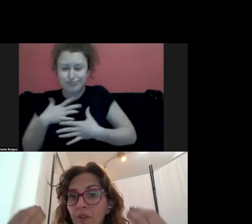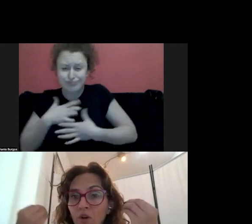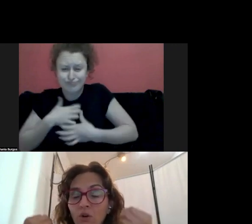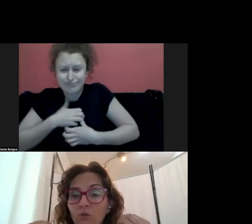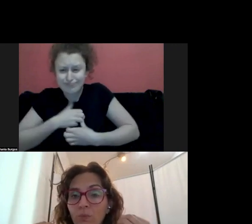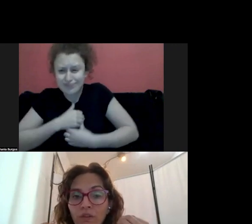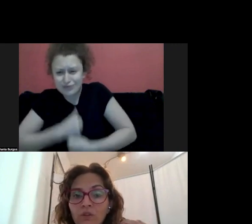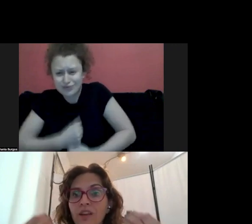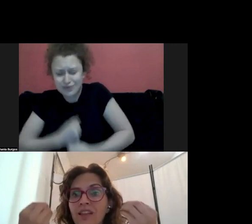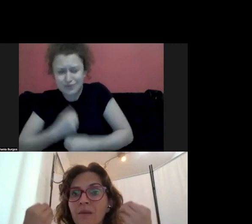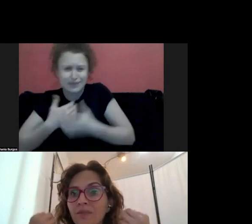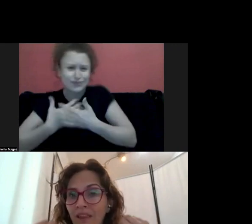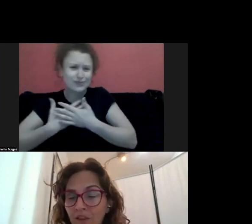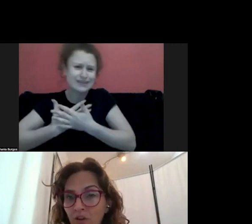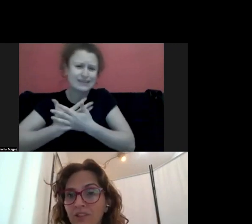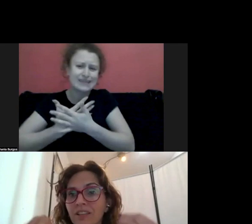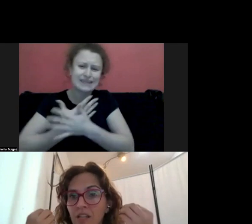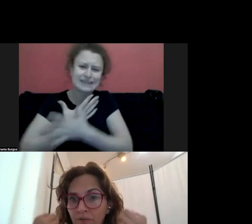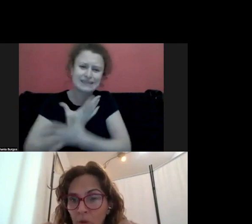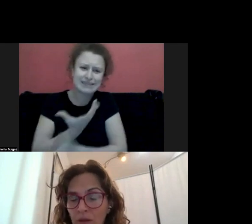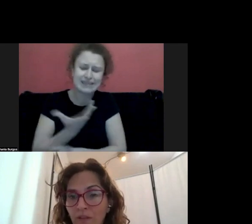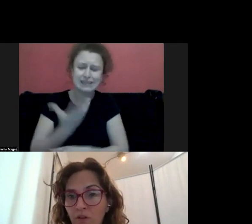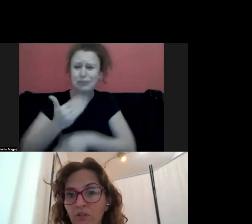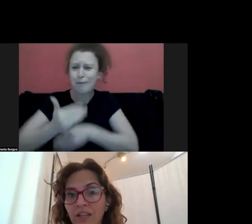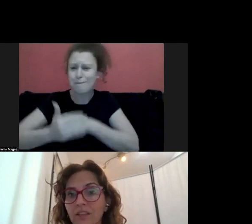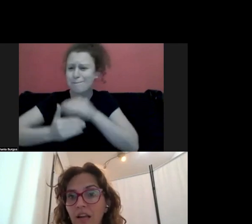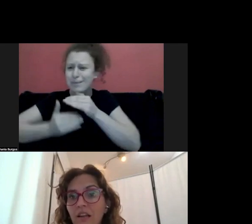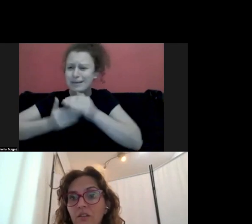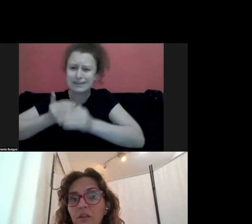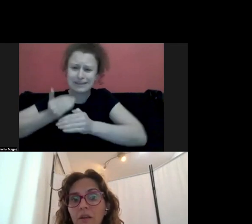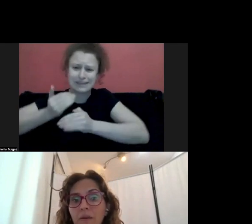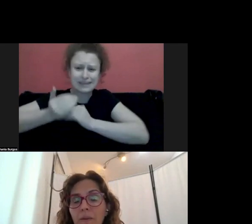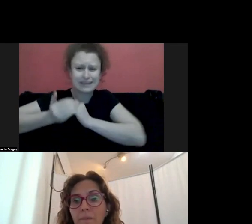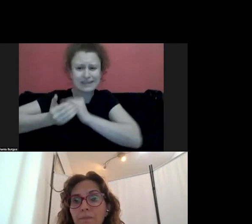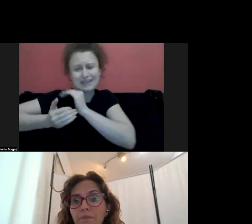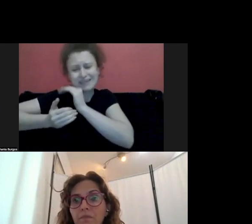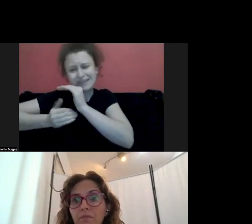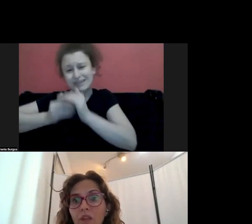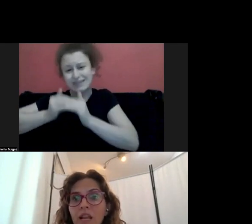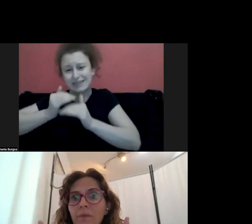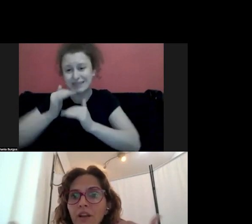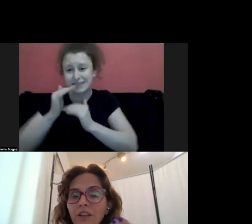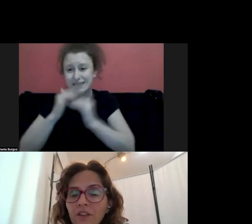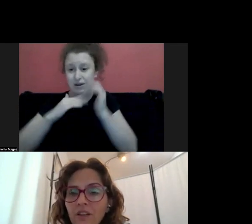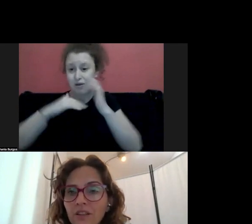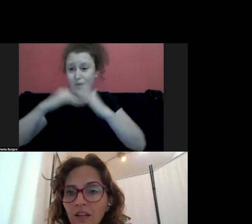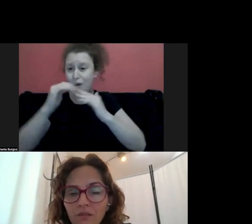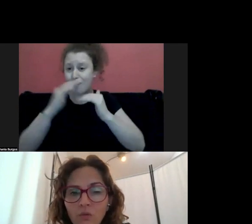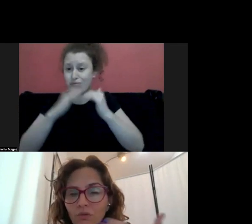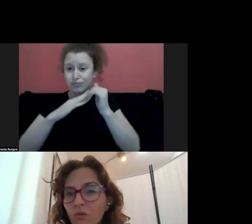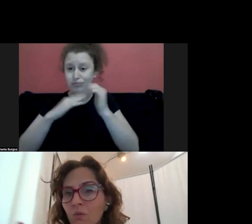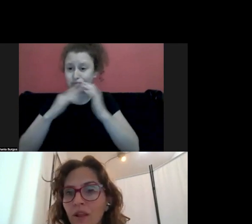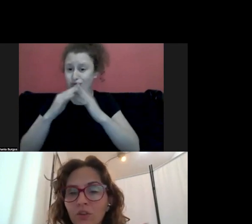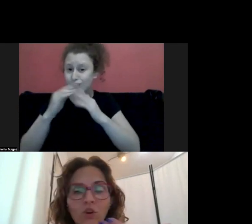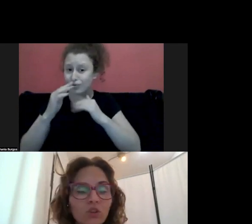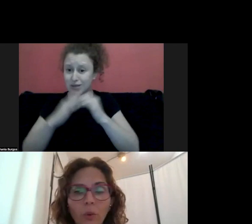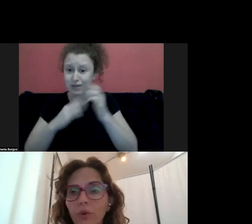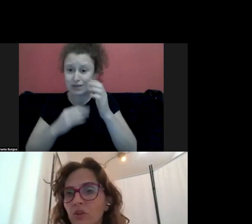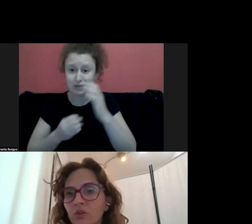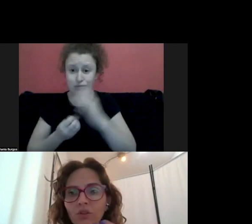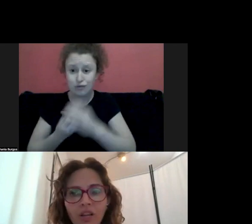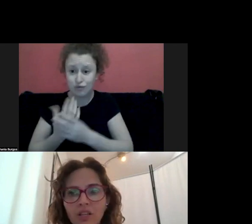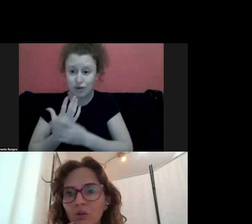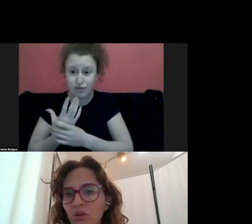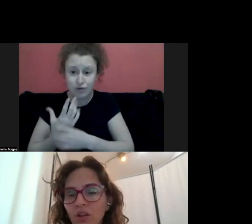va con un proceso de aceptación, de transformación detrás, a la vez que tienes que estar cumpliendo con